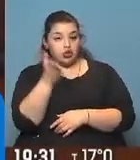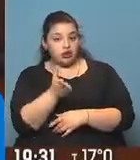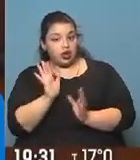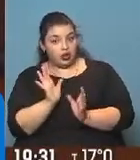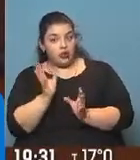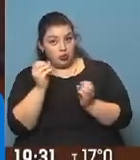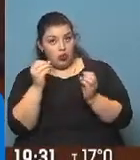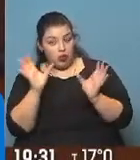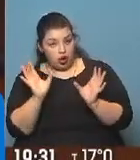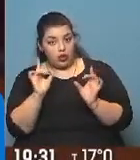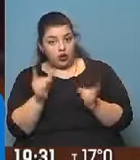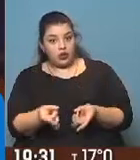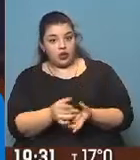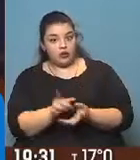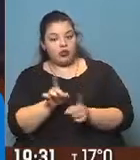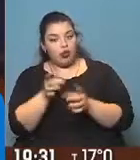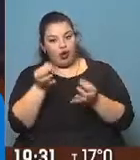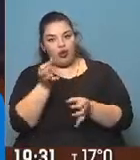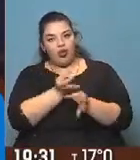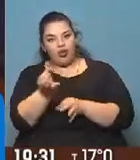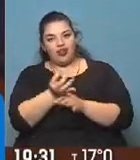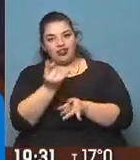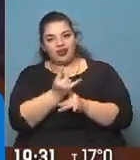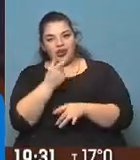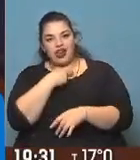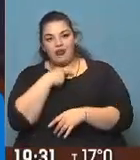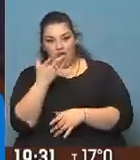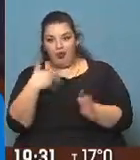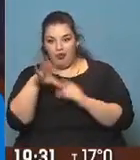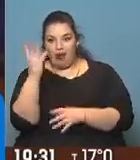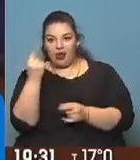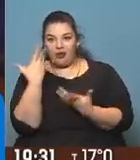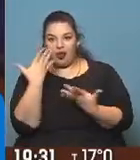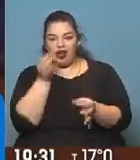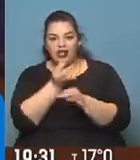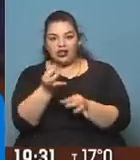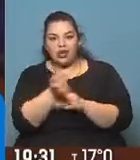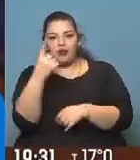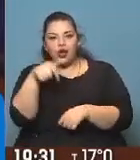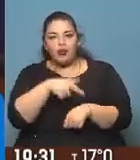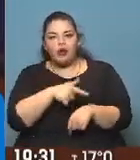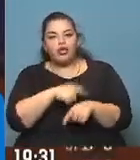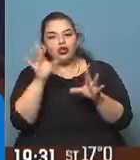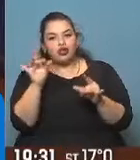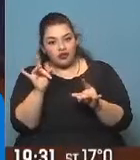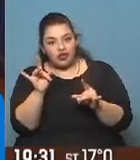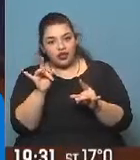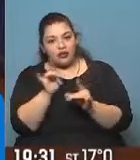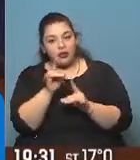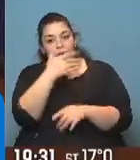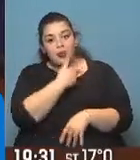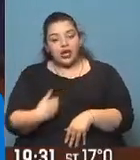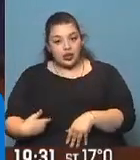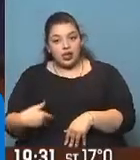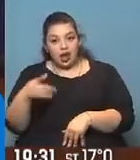muy razonable por supuesto que los educadores siempre queremos más plata para educar pero en estos momentos tan difíciles el presidente